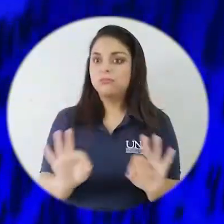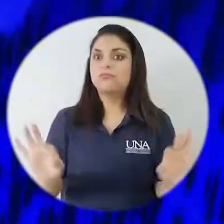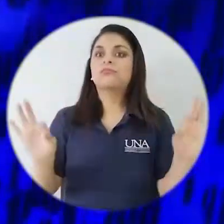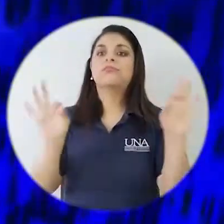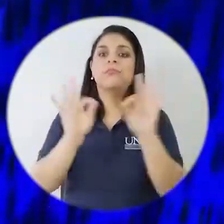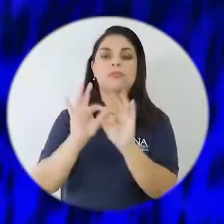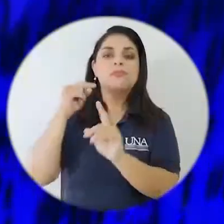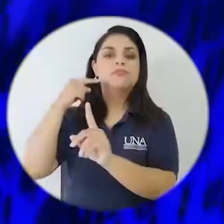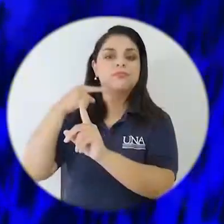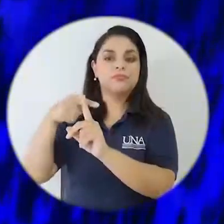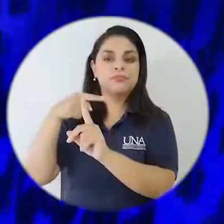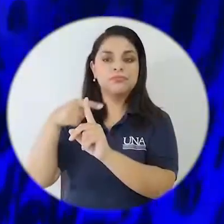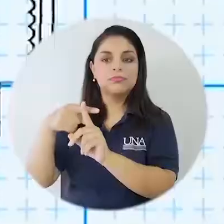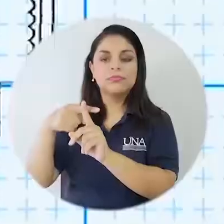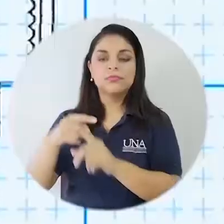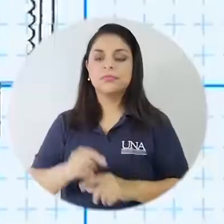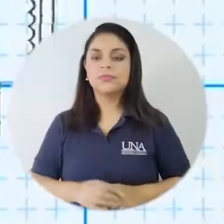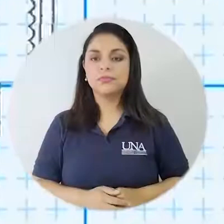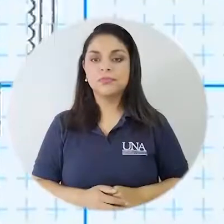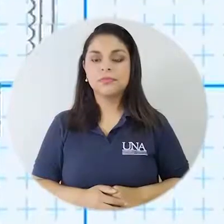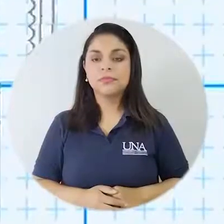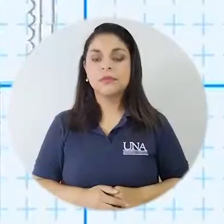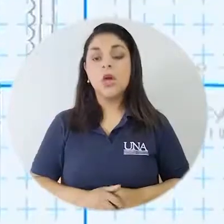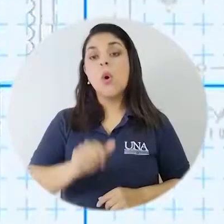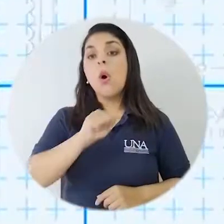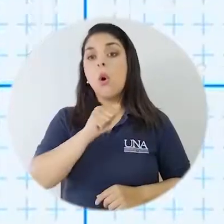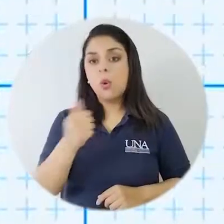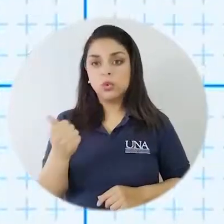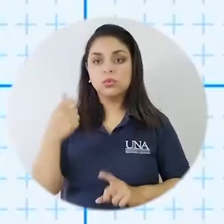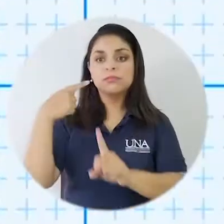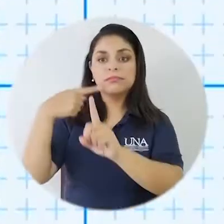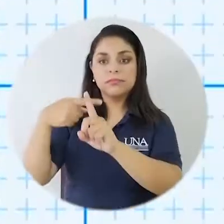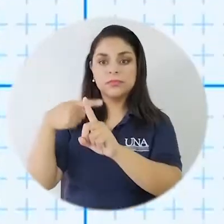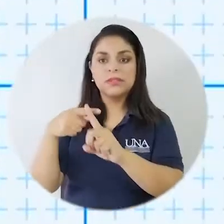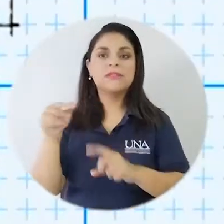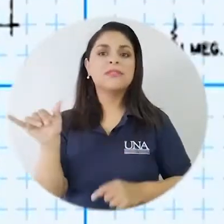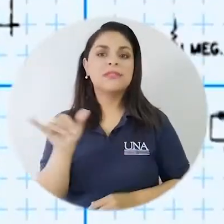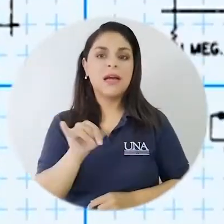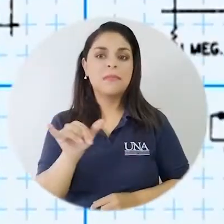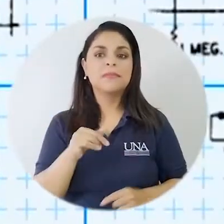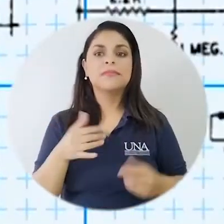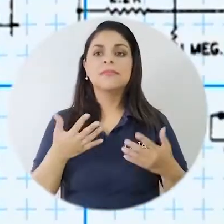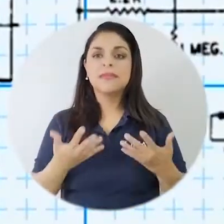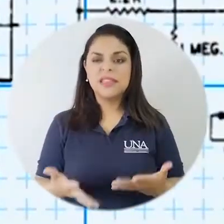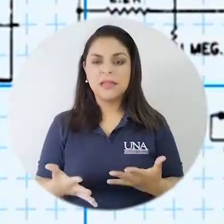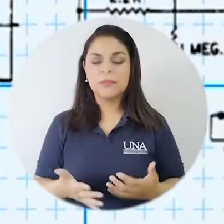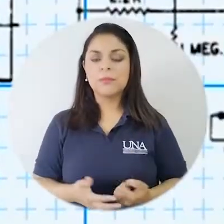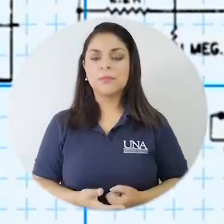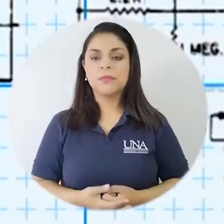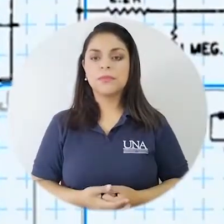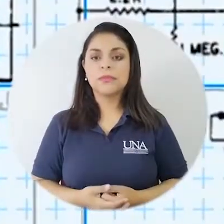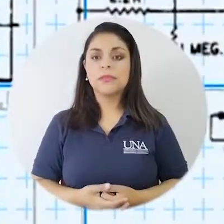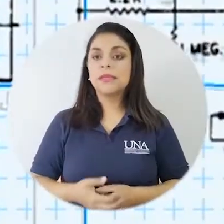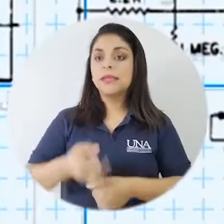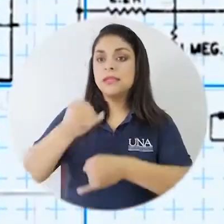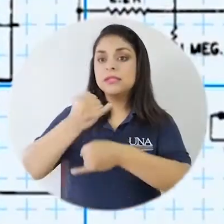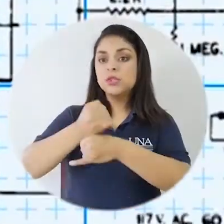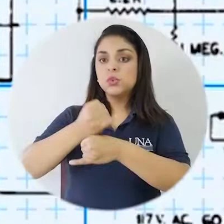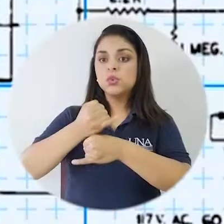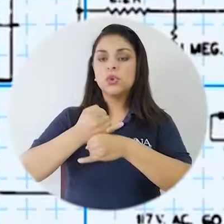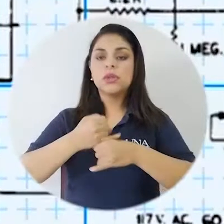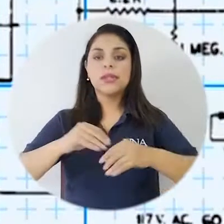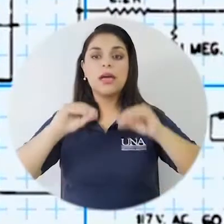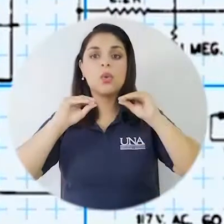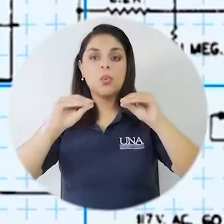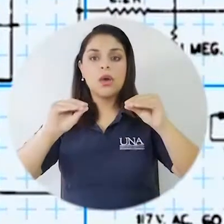muy favorable. Y en términos también positivos, también se da el hecho, y en las instituciones de